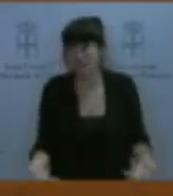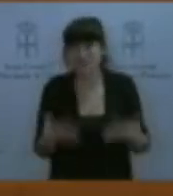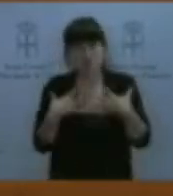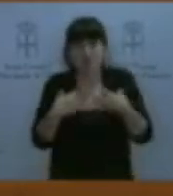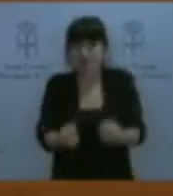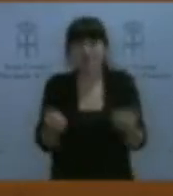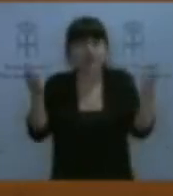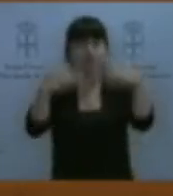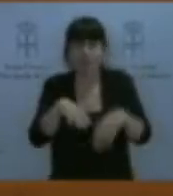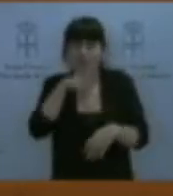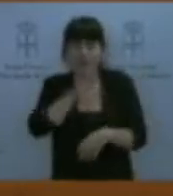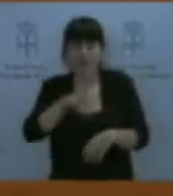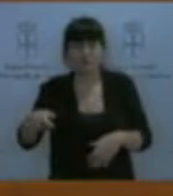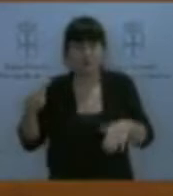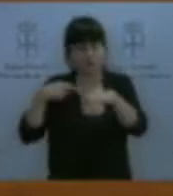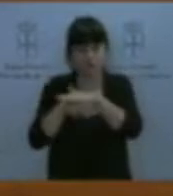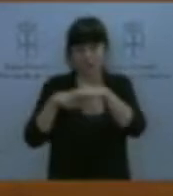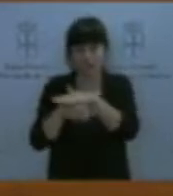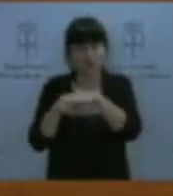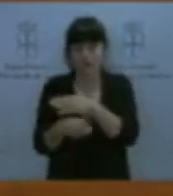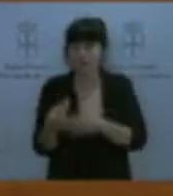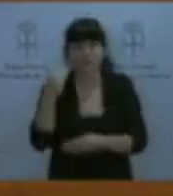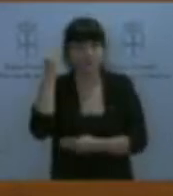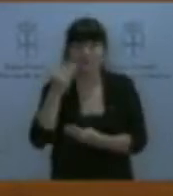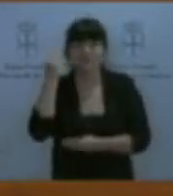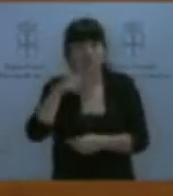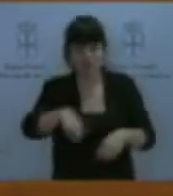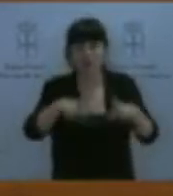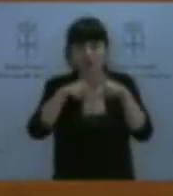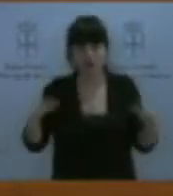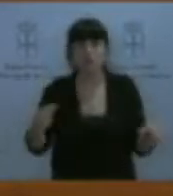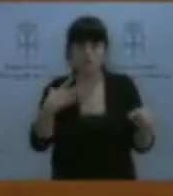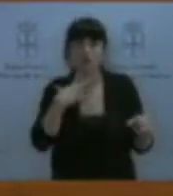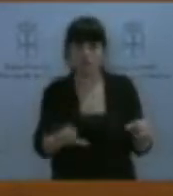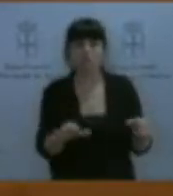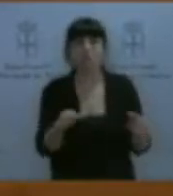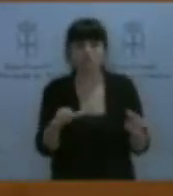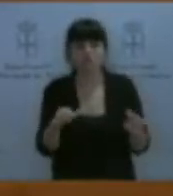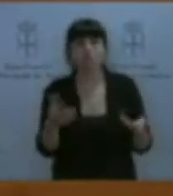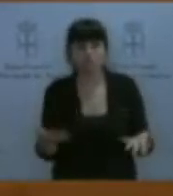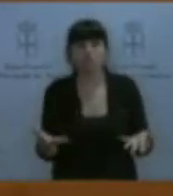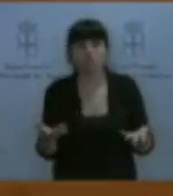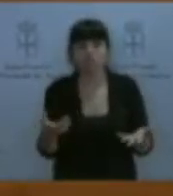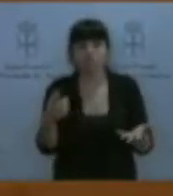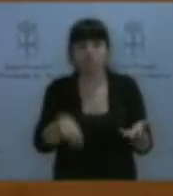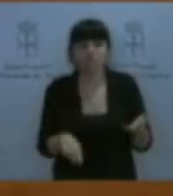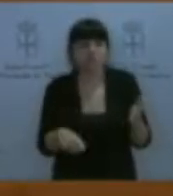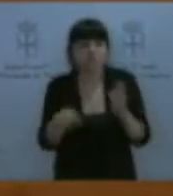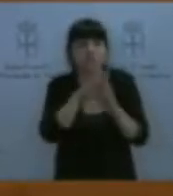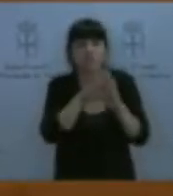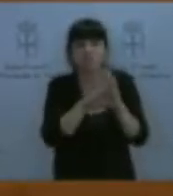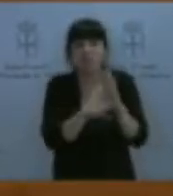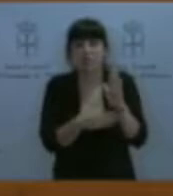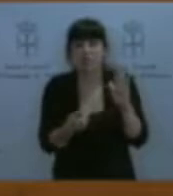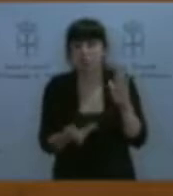realmente en el potencial de Asturias, pero sobre todo unas recetas lastradas por la falta de una visión